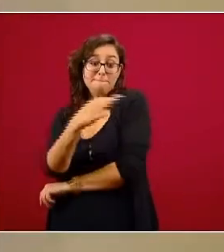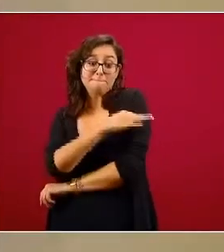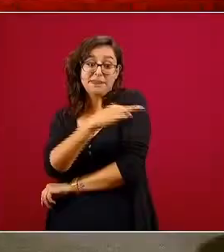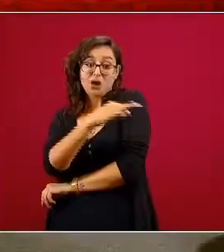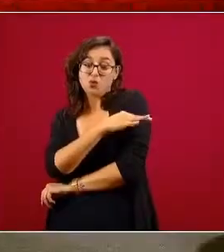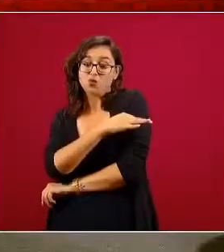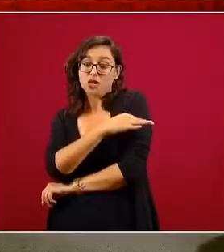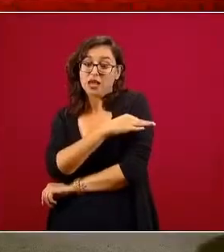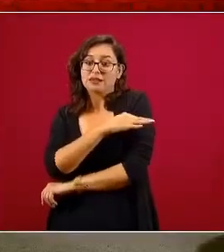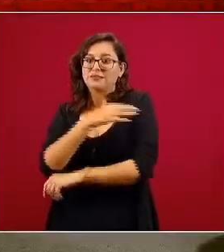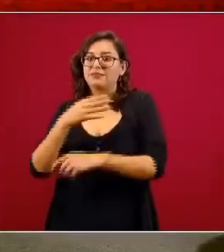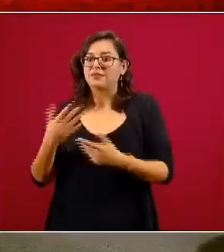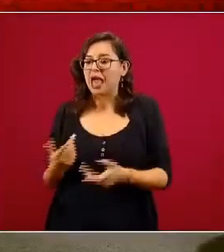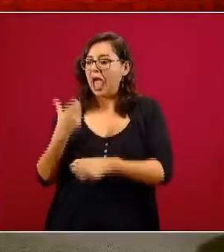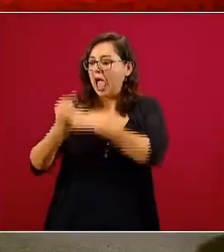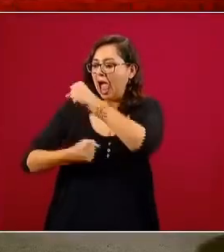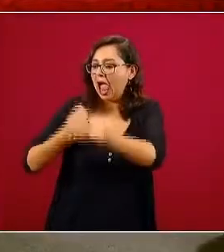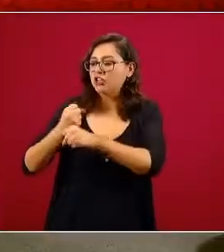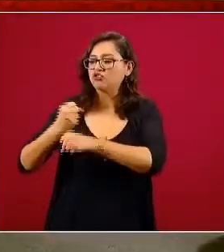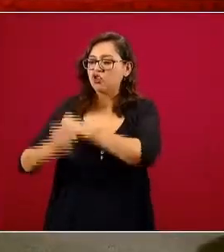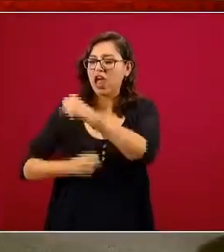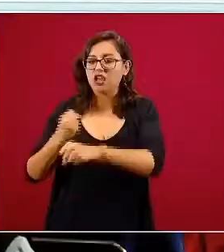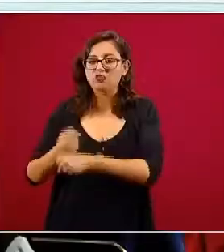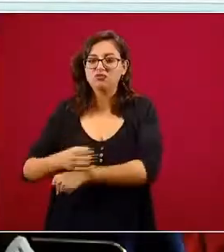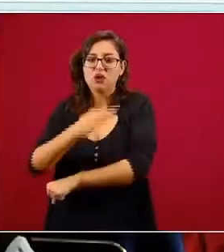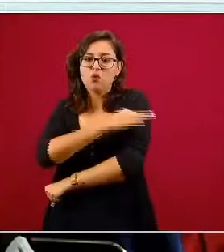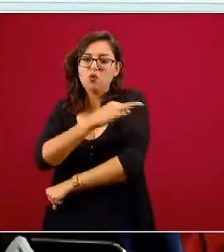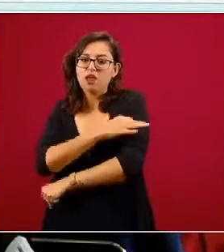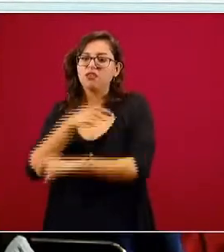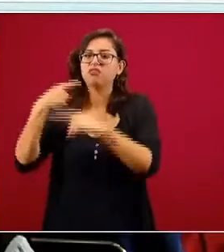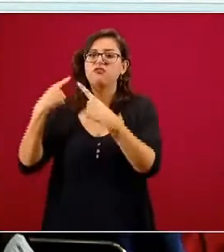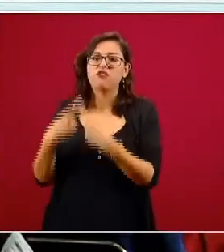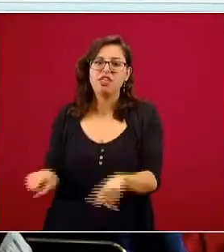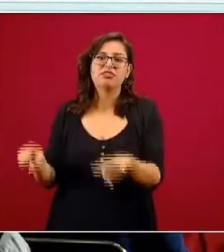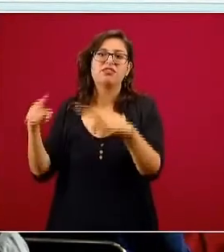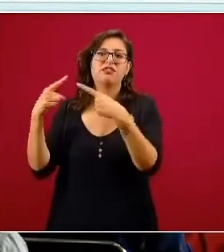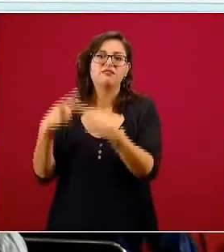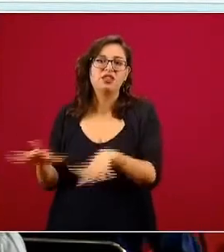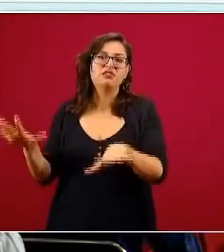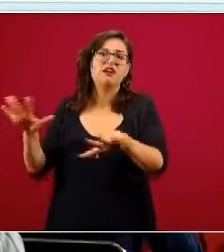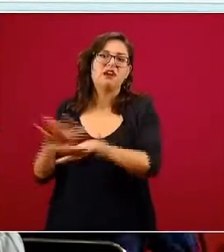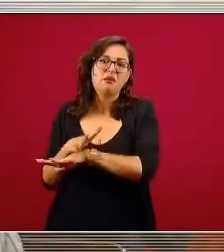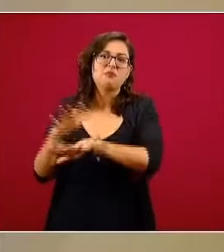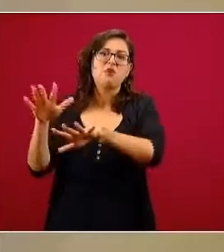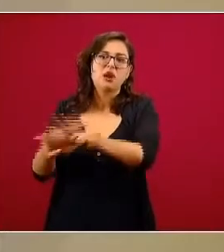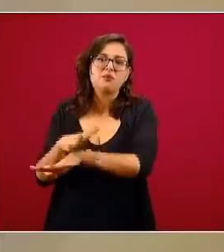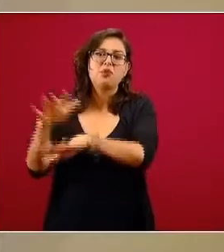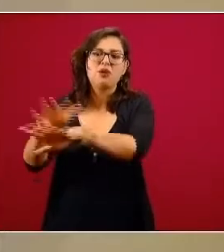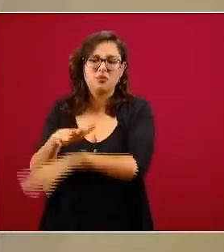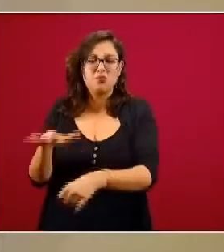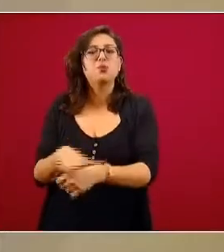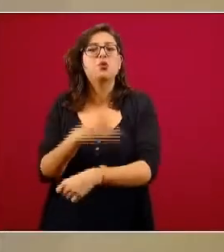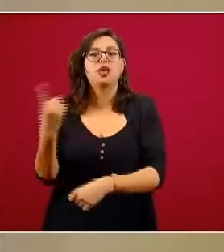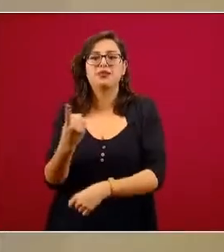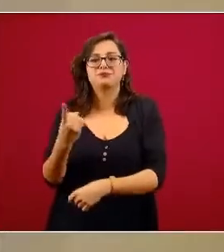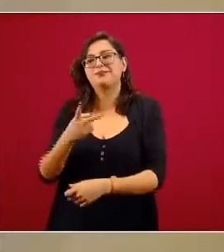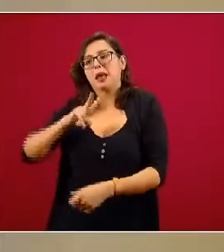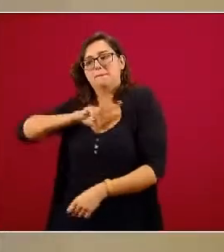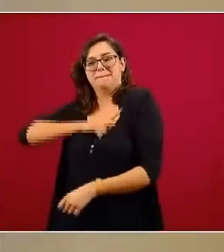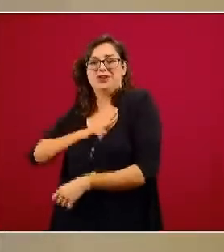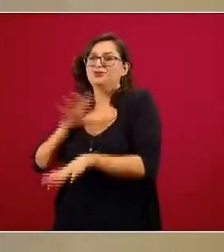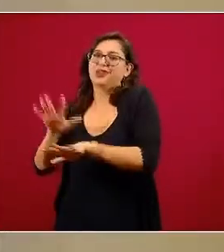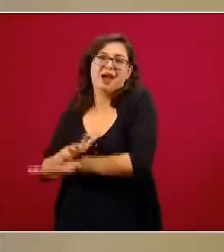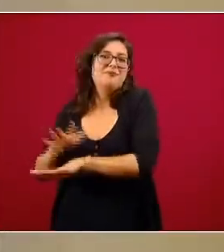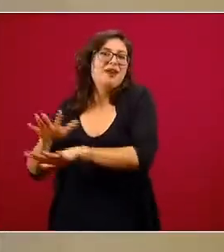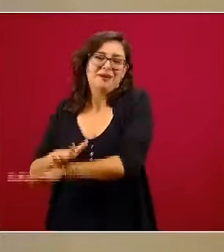influenza distinta cada año, porque el virus es distinto cada año. Entonces, una persona que se vacuna